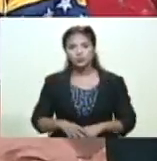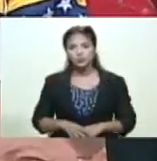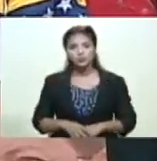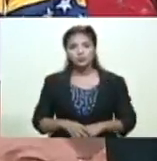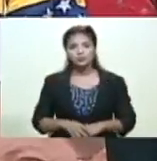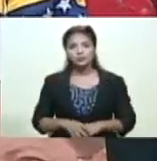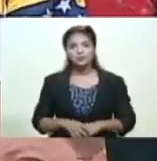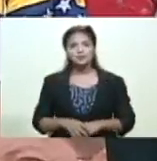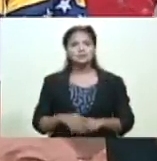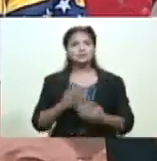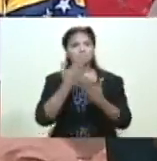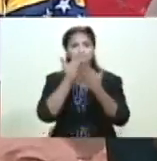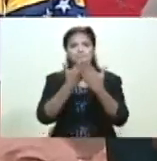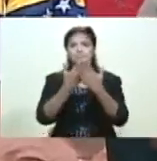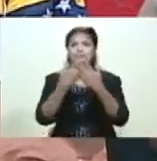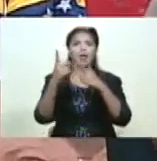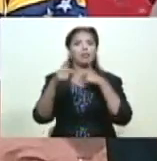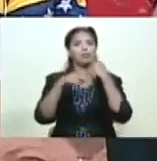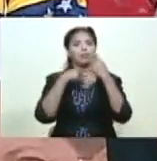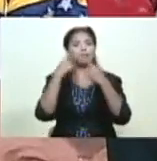y salió a declarar